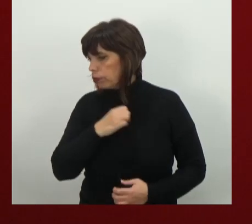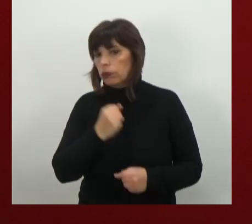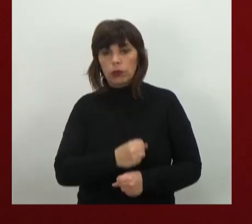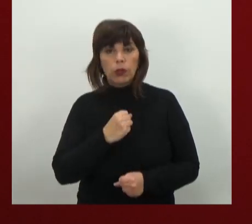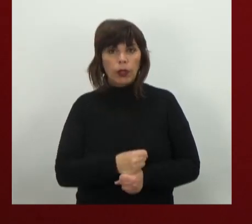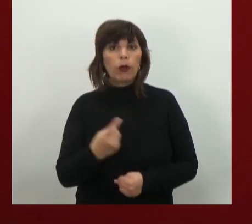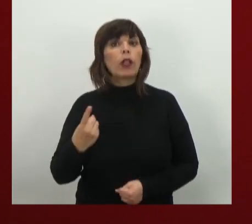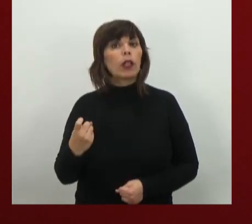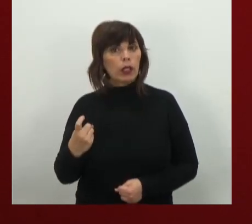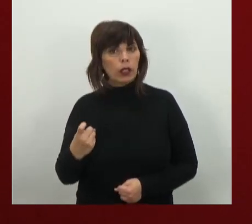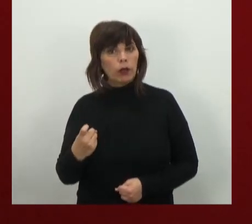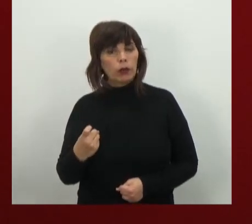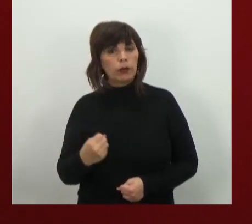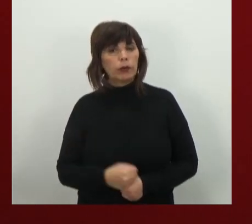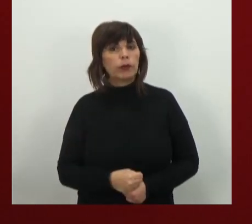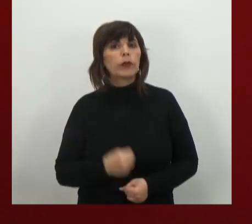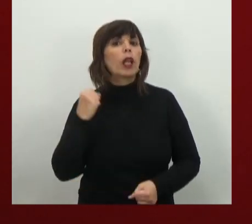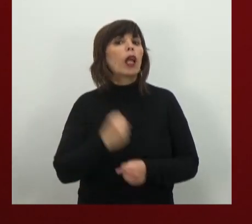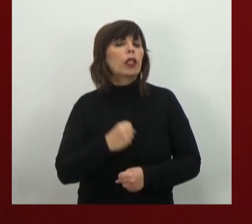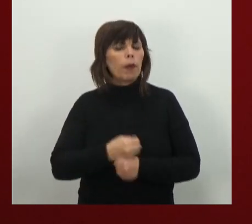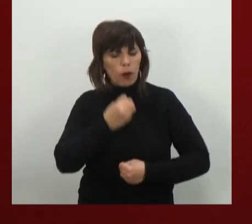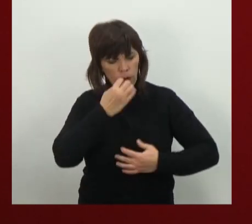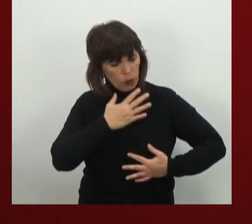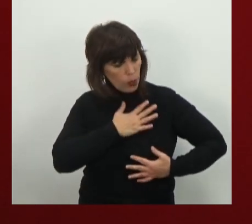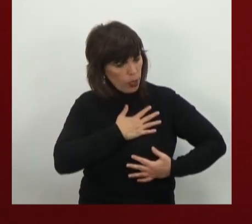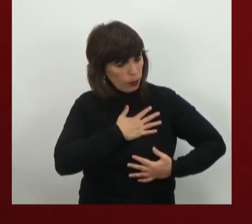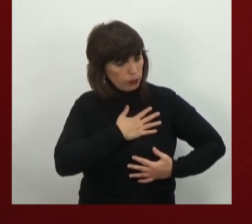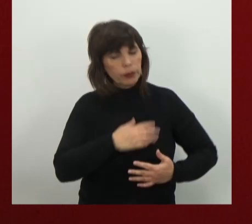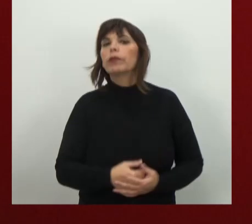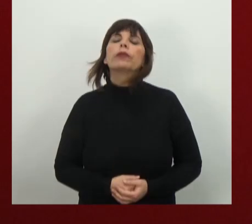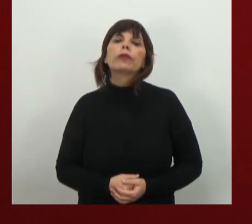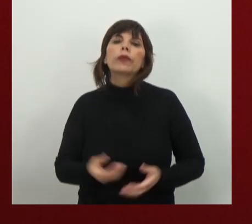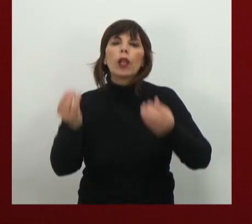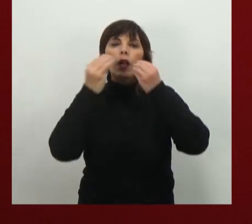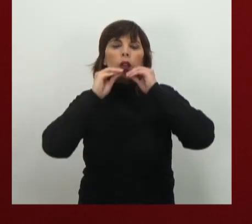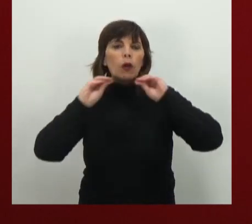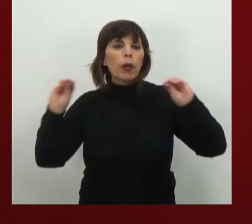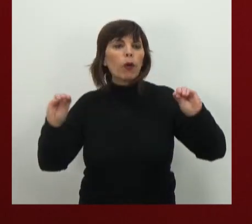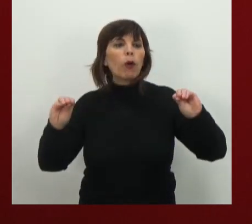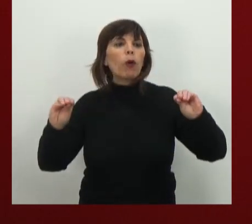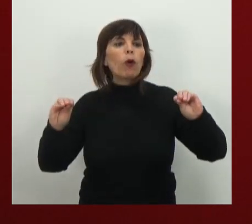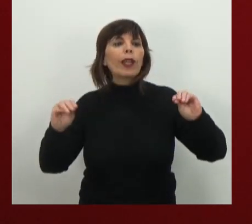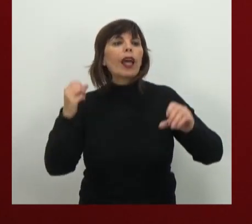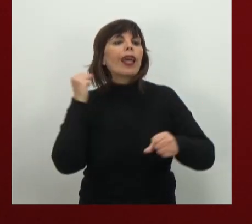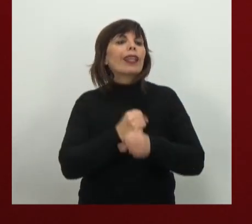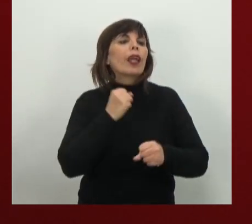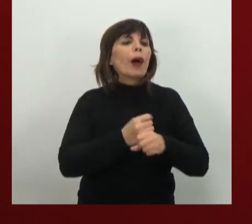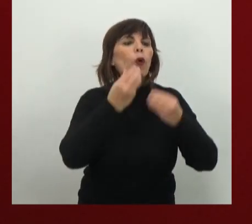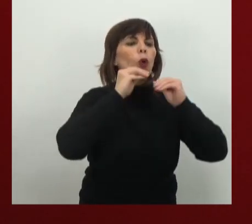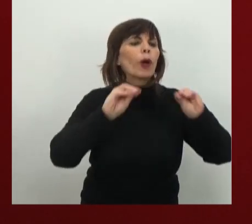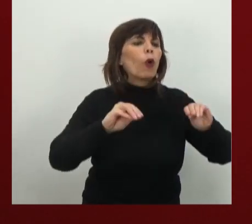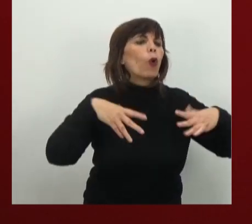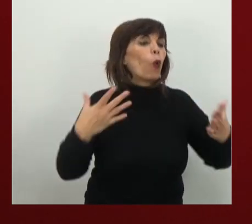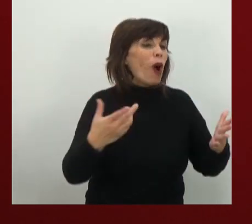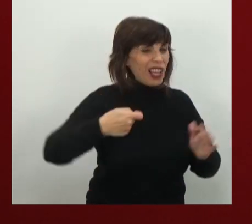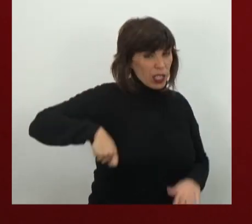necesario. El trabajo es muy bueno. Lo mejor del trabajo no es el dinero. Estás equivocado.